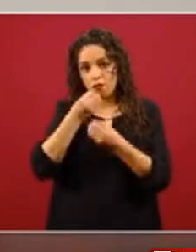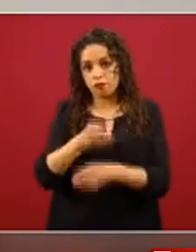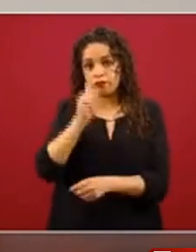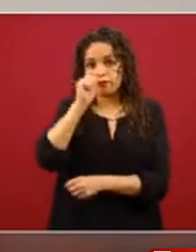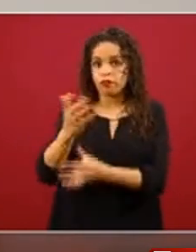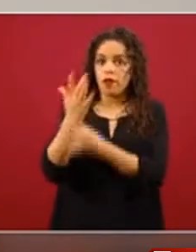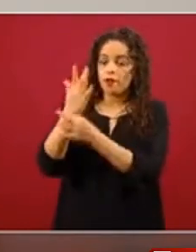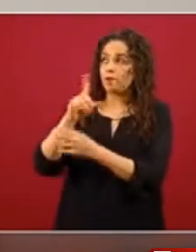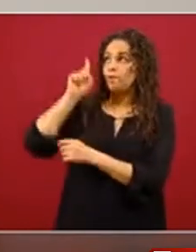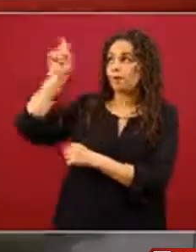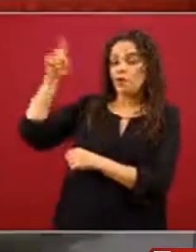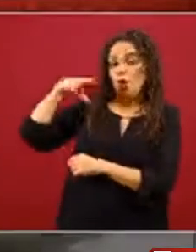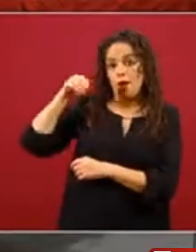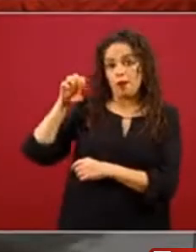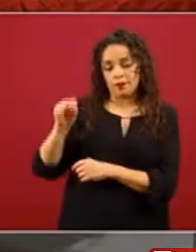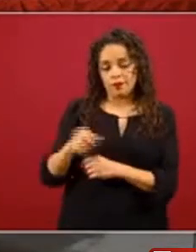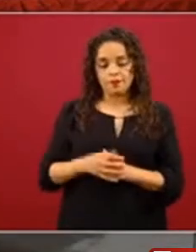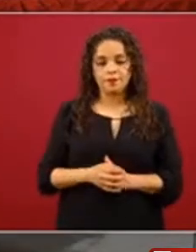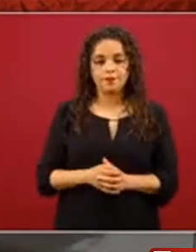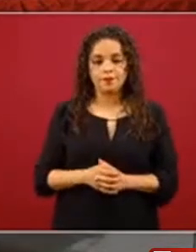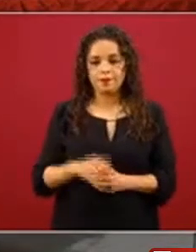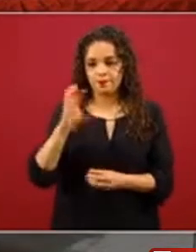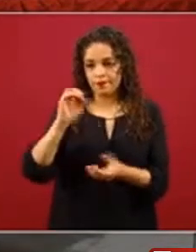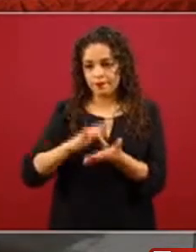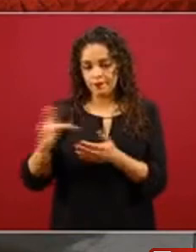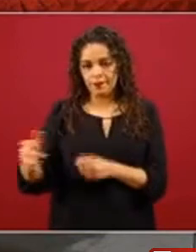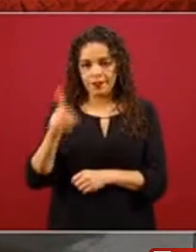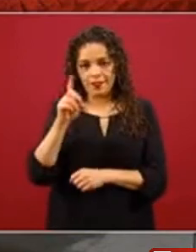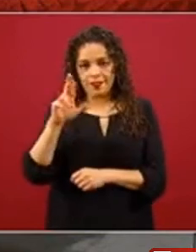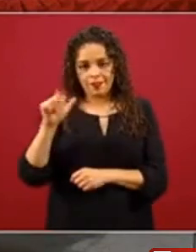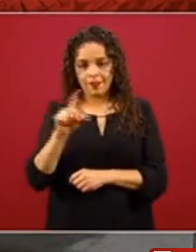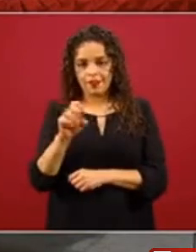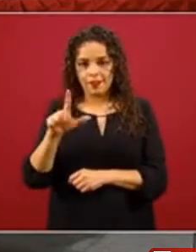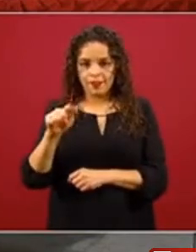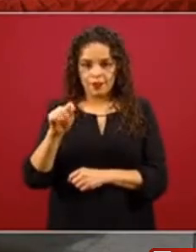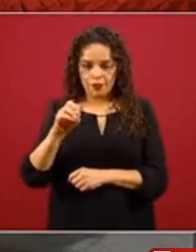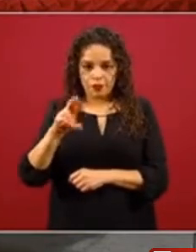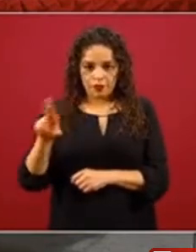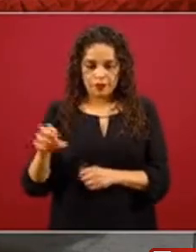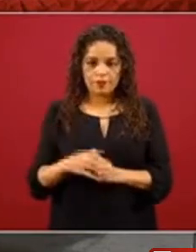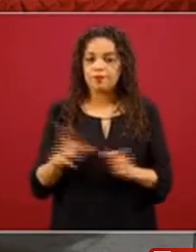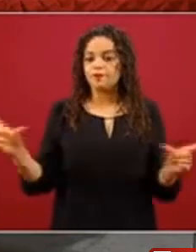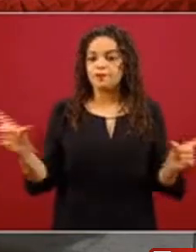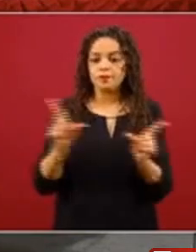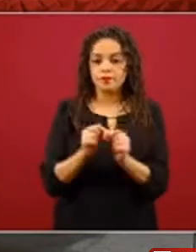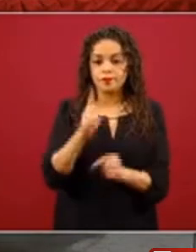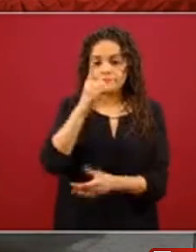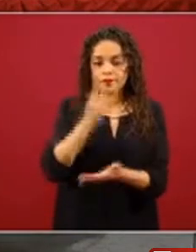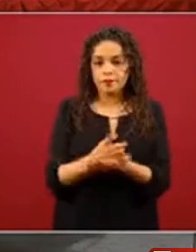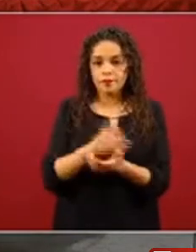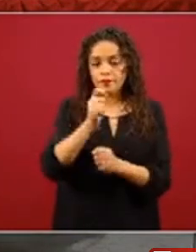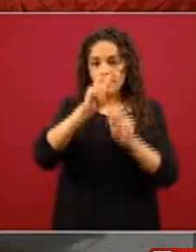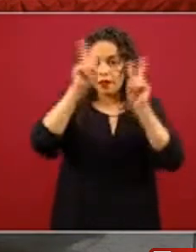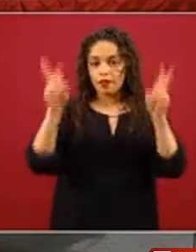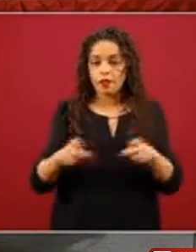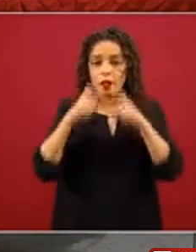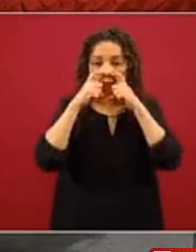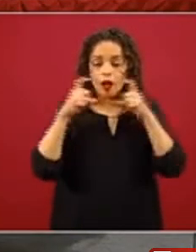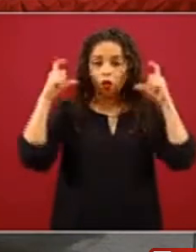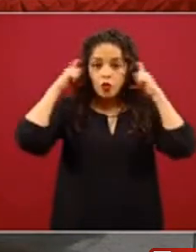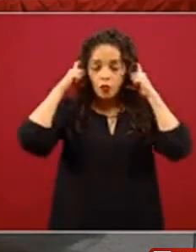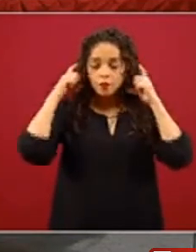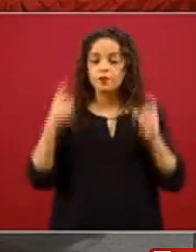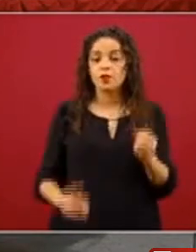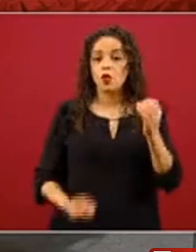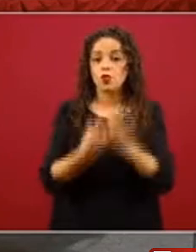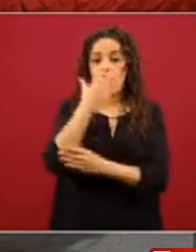de la Salud. Gracias, doctora de la Torre. Entonces, en conclusión, respecto a cubrebocas, el lineamiento nuevo de la Organización